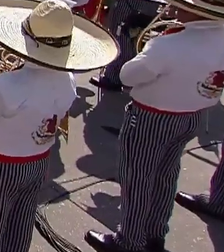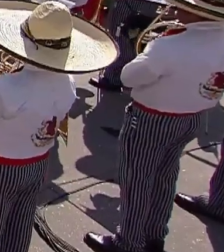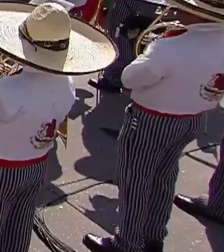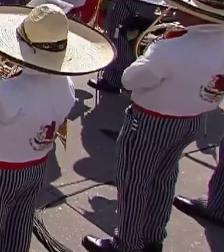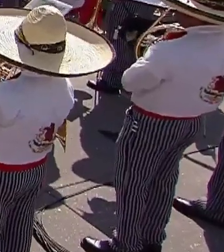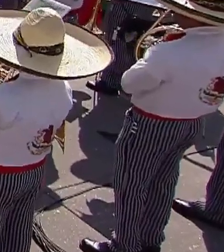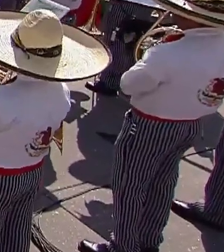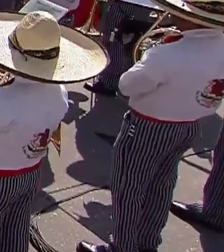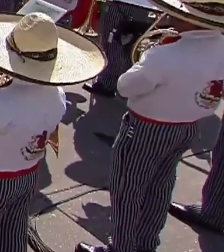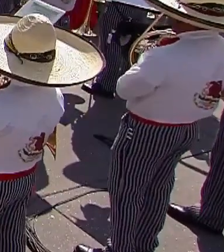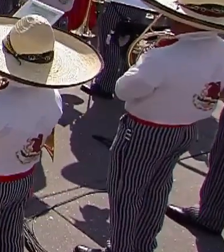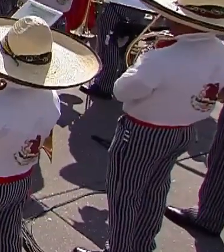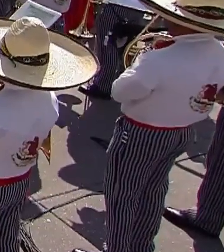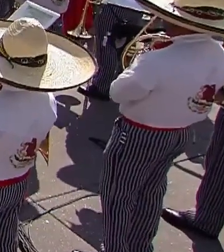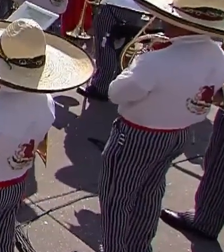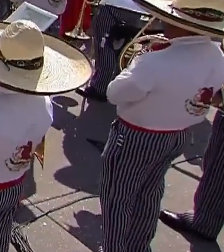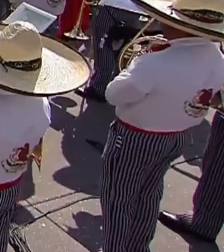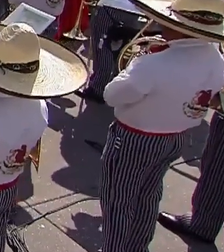Amigas, amigos,